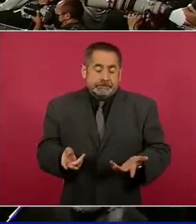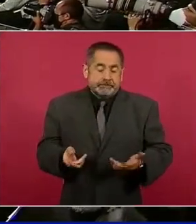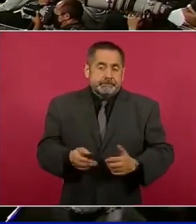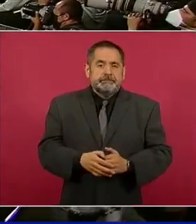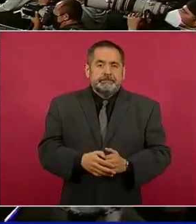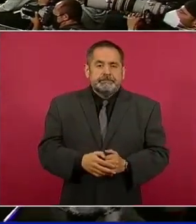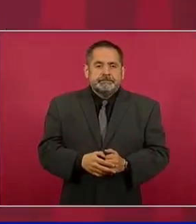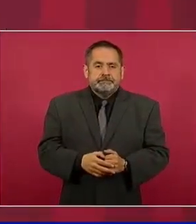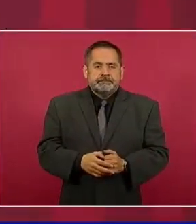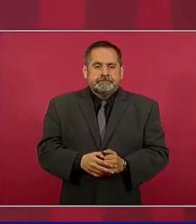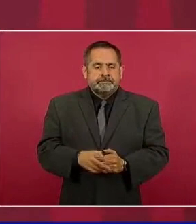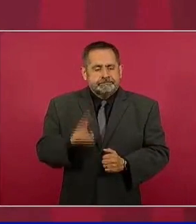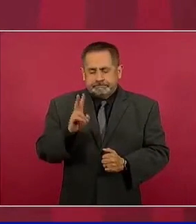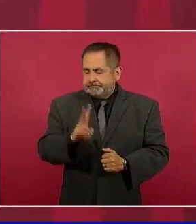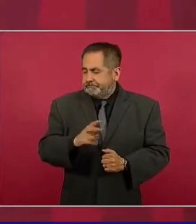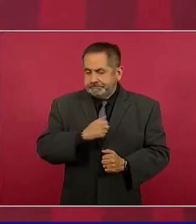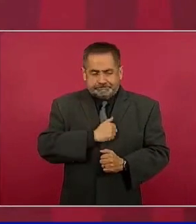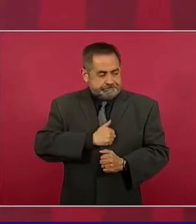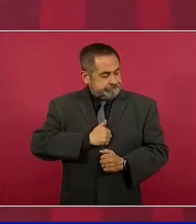Es muy lamentable